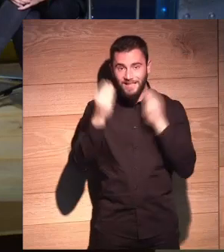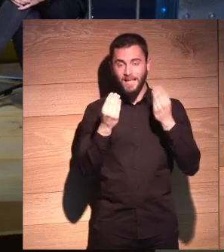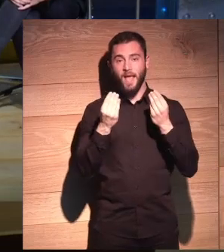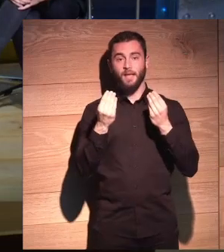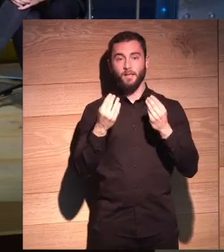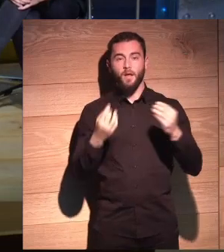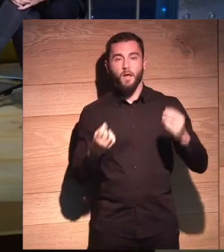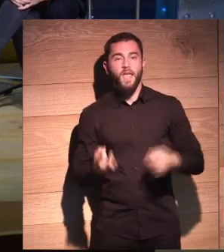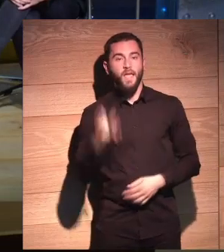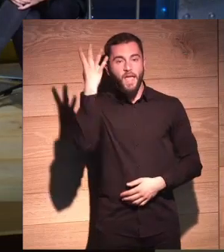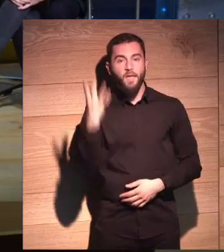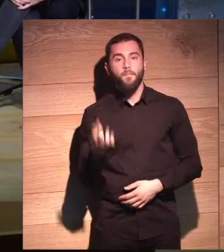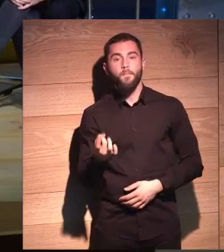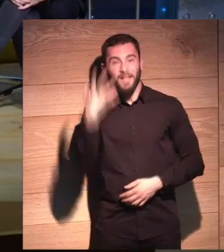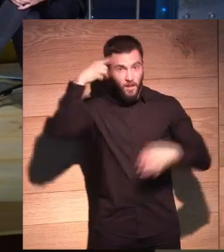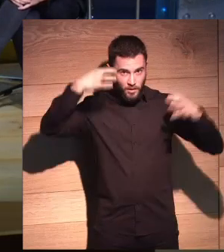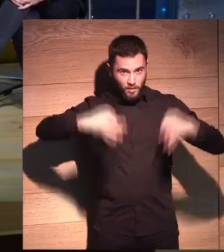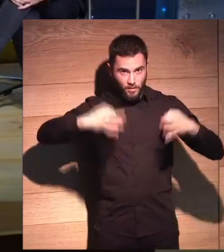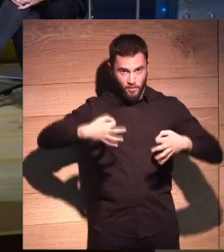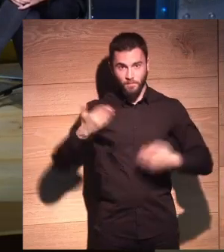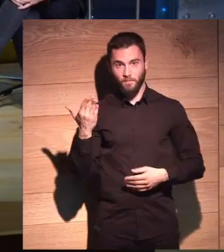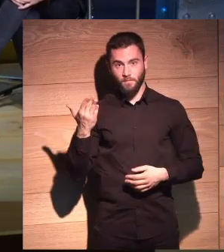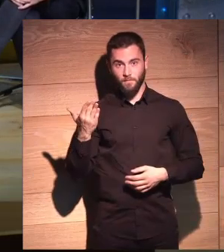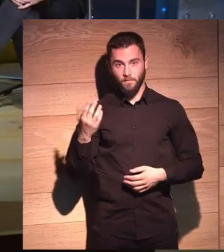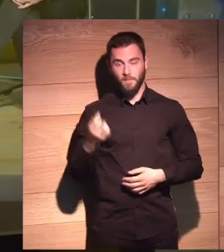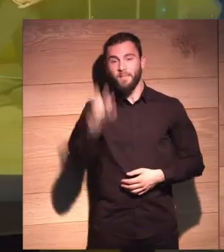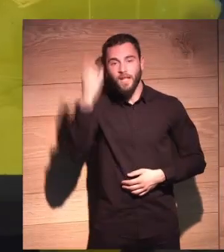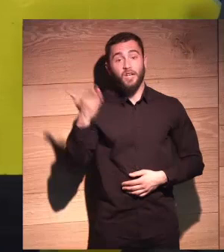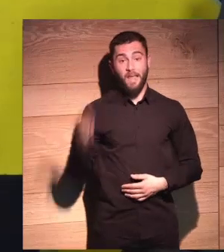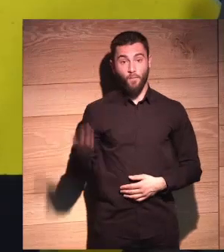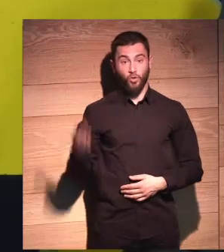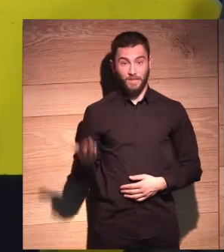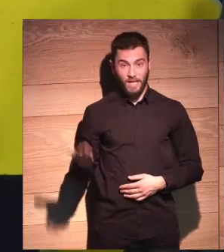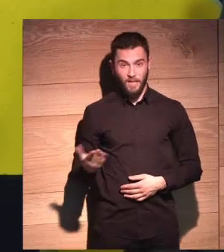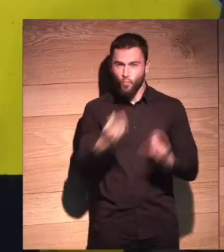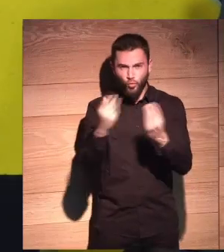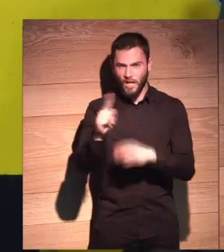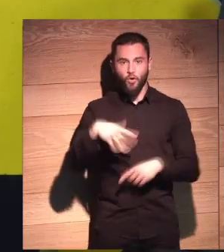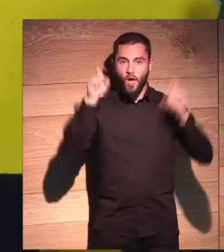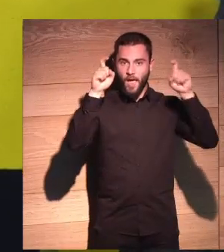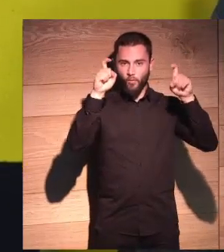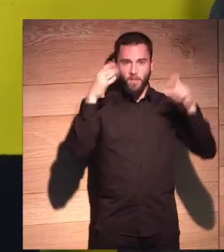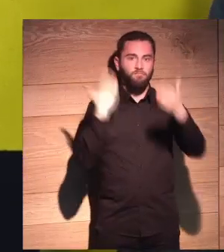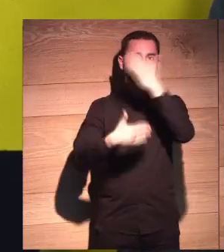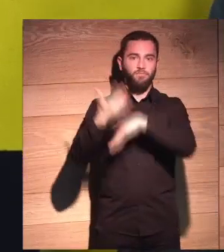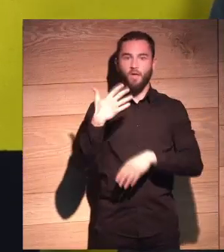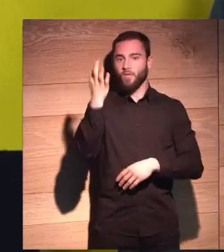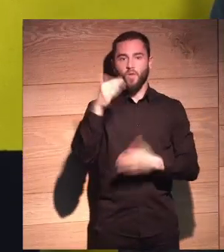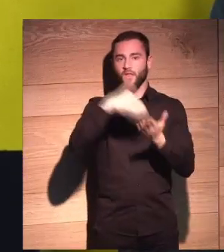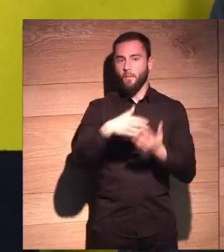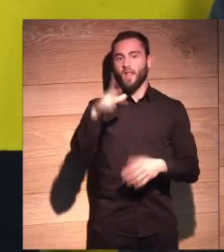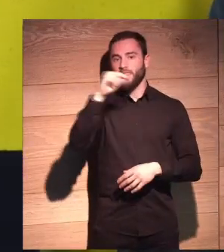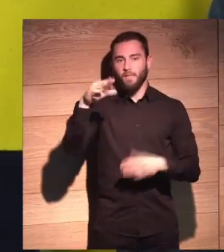hemos inventado realmente, las realmente importantes, no son tantas. Hemos inventado la educación, no sabemos cuándo, probablemente hace 50.000, 100.000